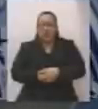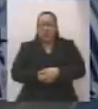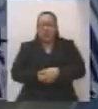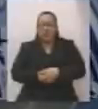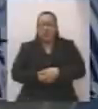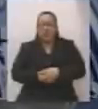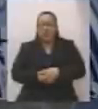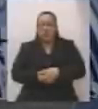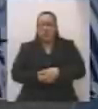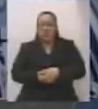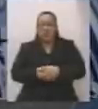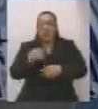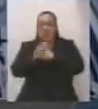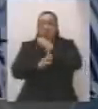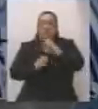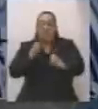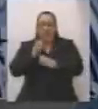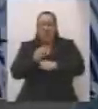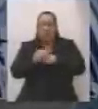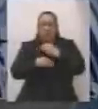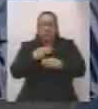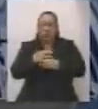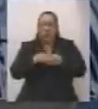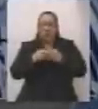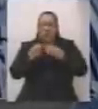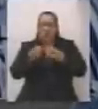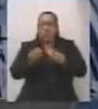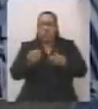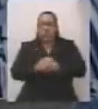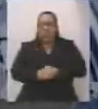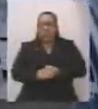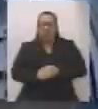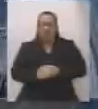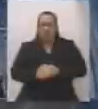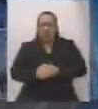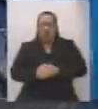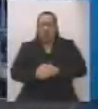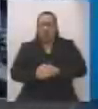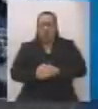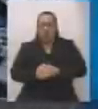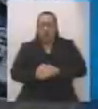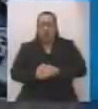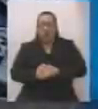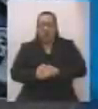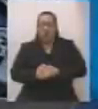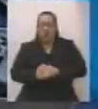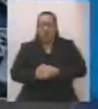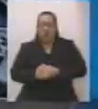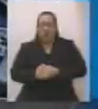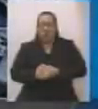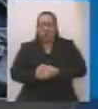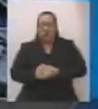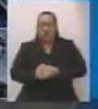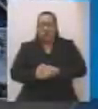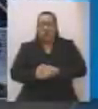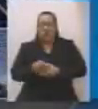La globalización nos ha prometido muchas cosas. Sus partidarios nos dicen